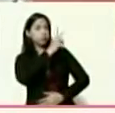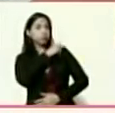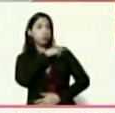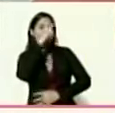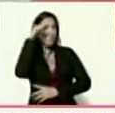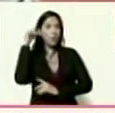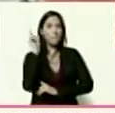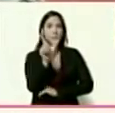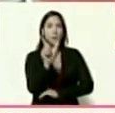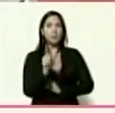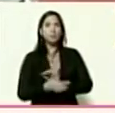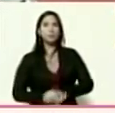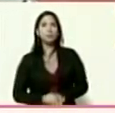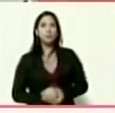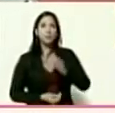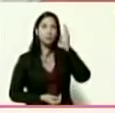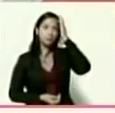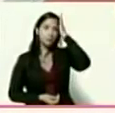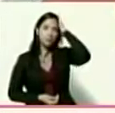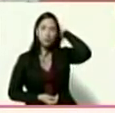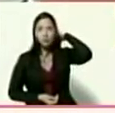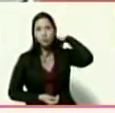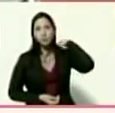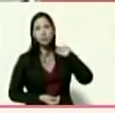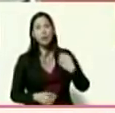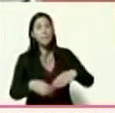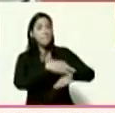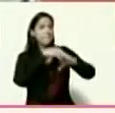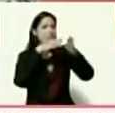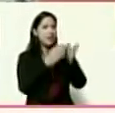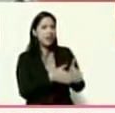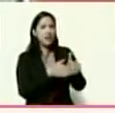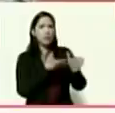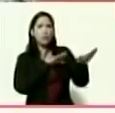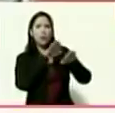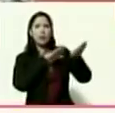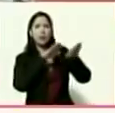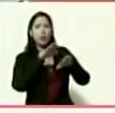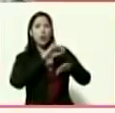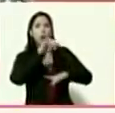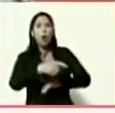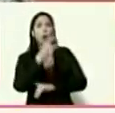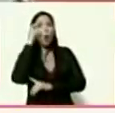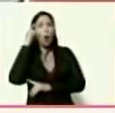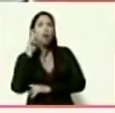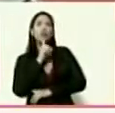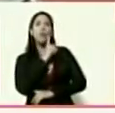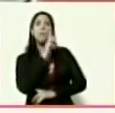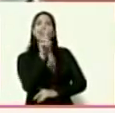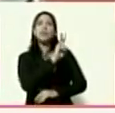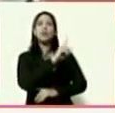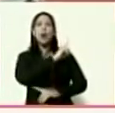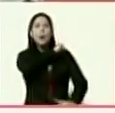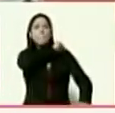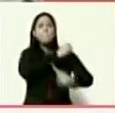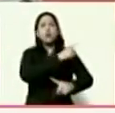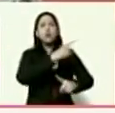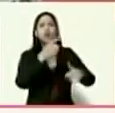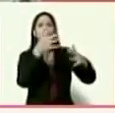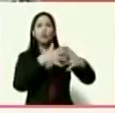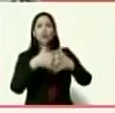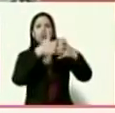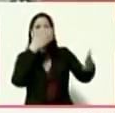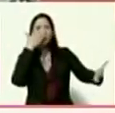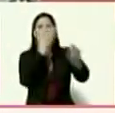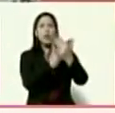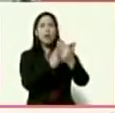Unido de Venezuela. La semana pasada el ministro para Relaciones Exteriores, Jorge Arriaza, en nombre de Venezuela denunció a Estados Unidos ante la Corte